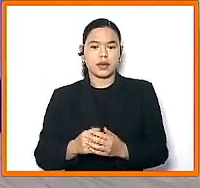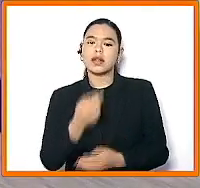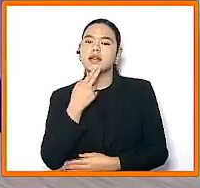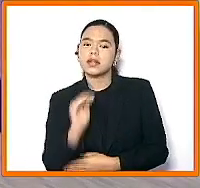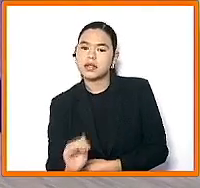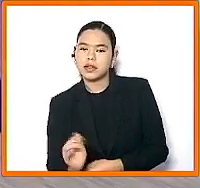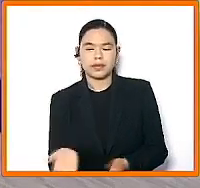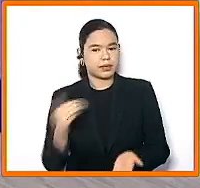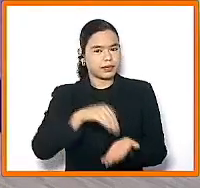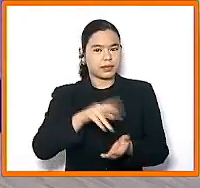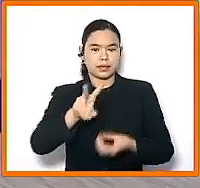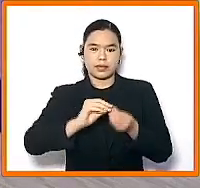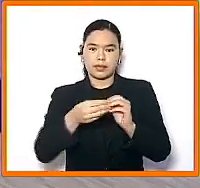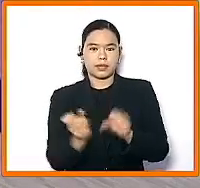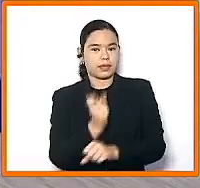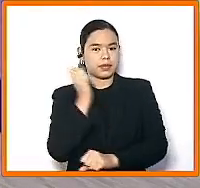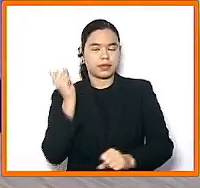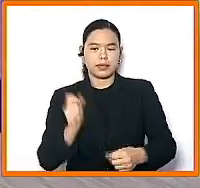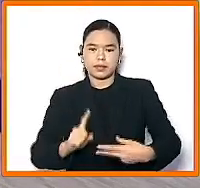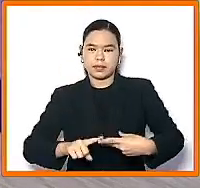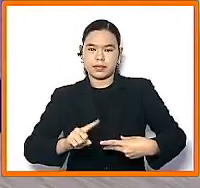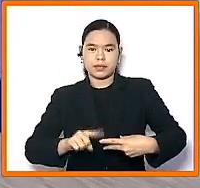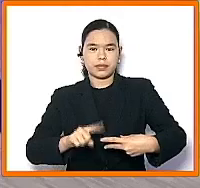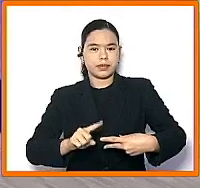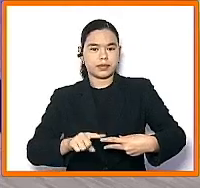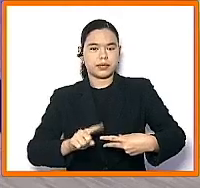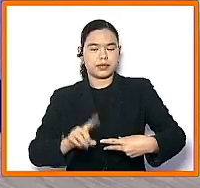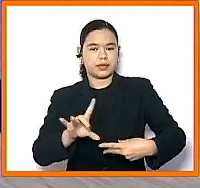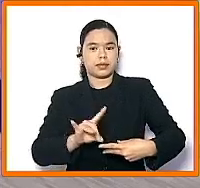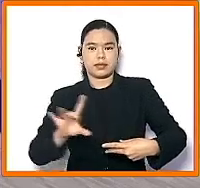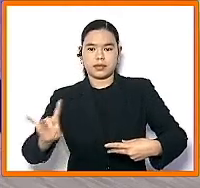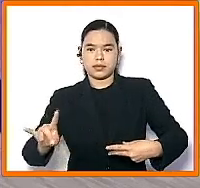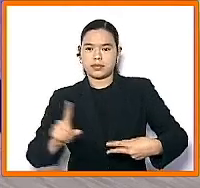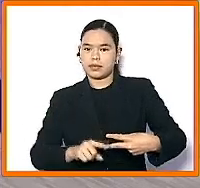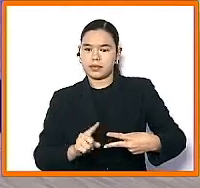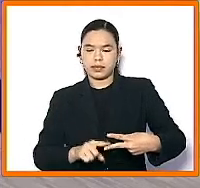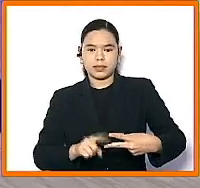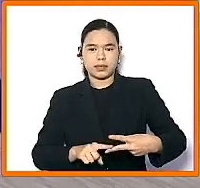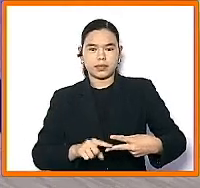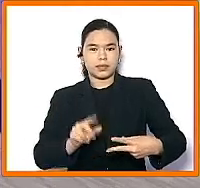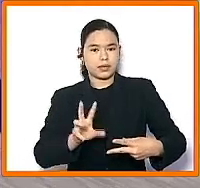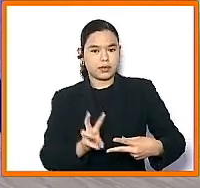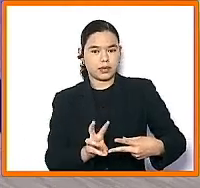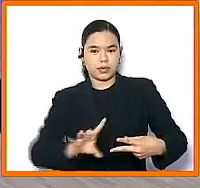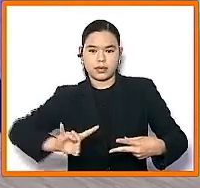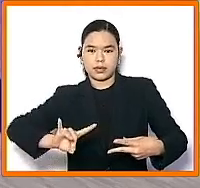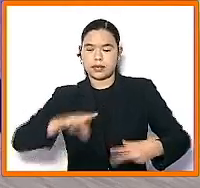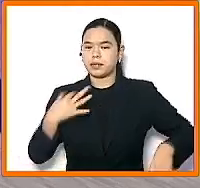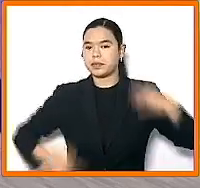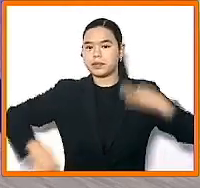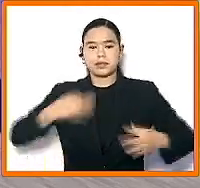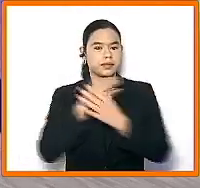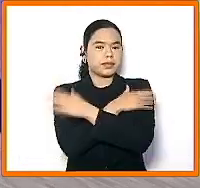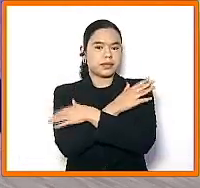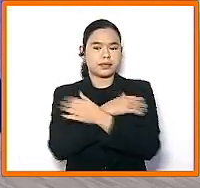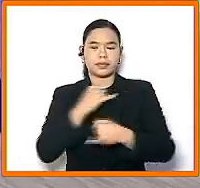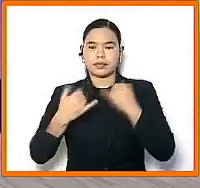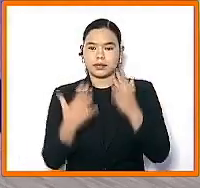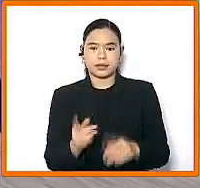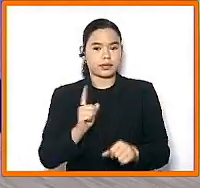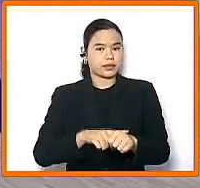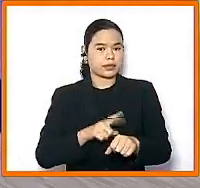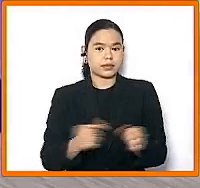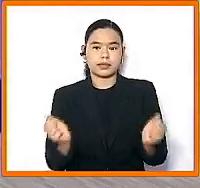gusto te repito tus dos números favorecidos. Posición 1, 88. Posición 2, 68. Muchas felicidades.